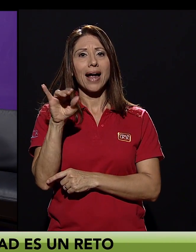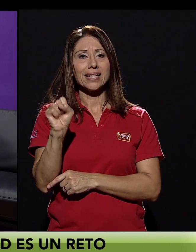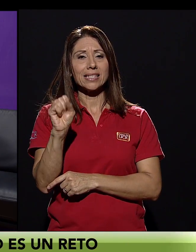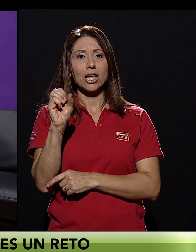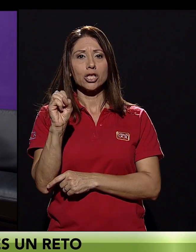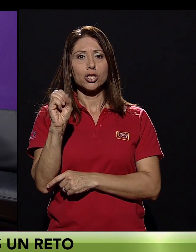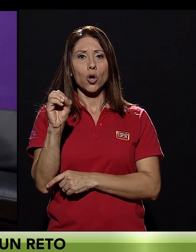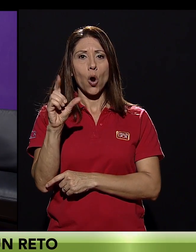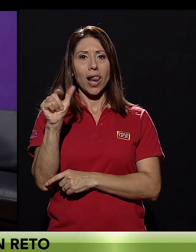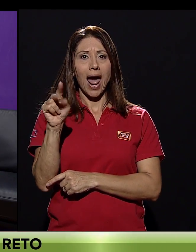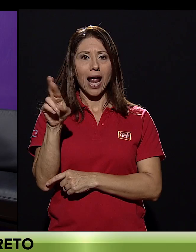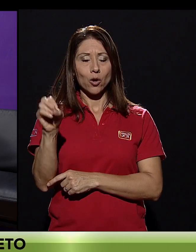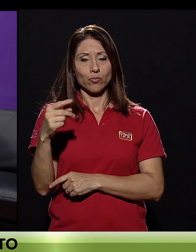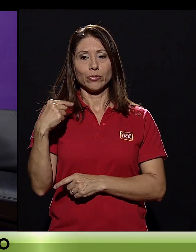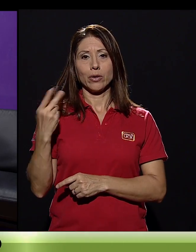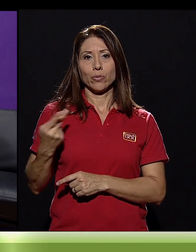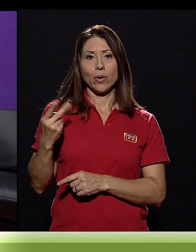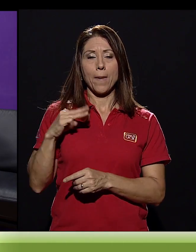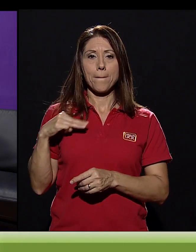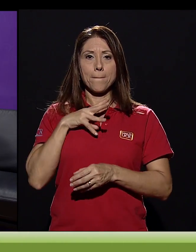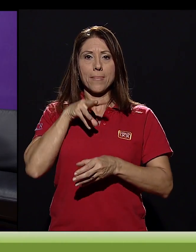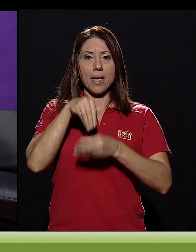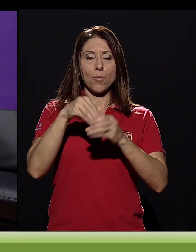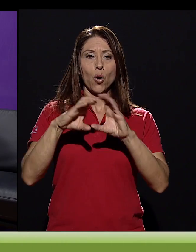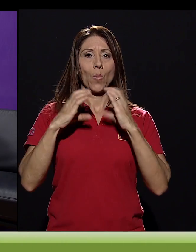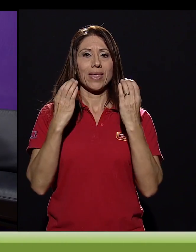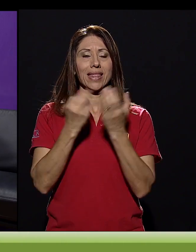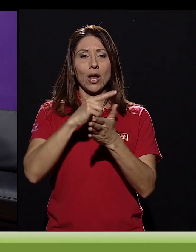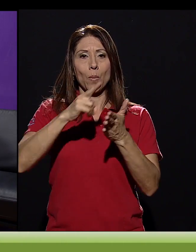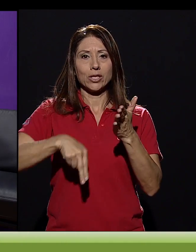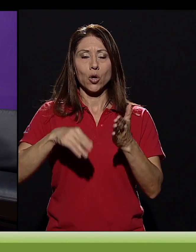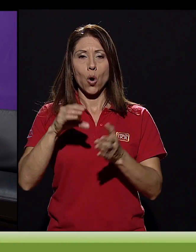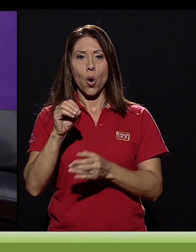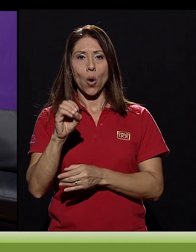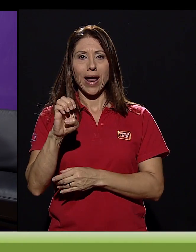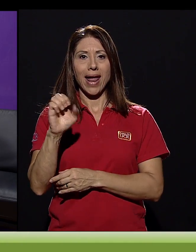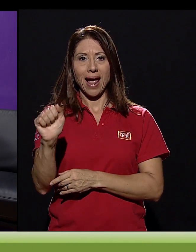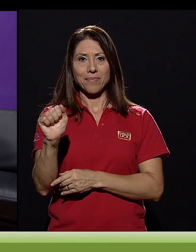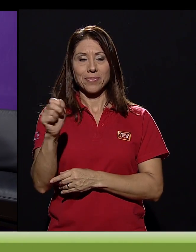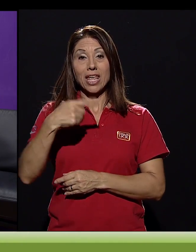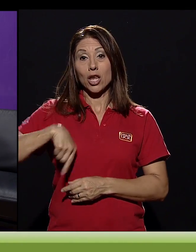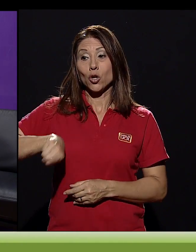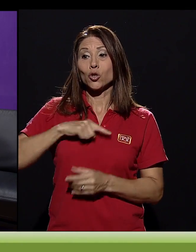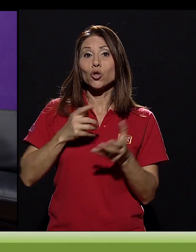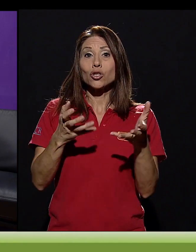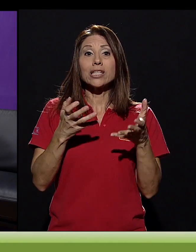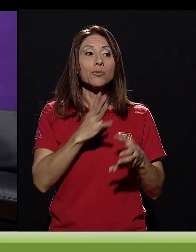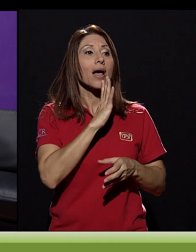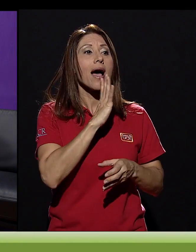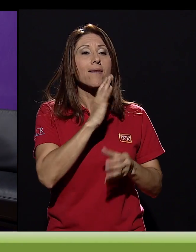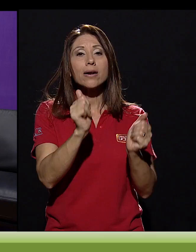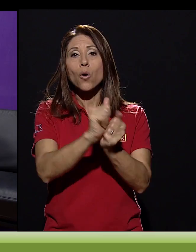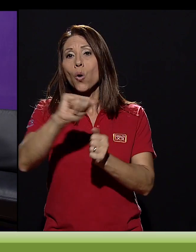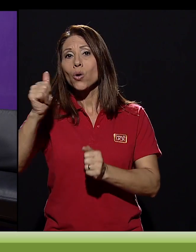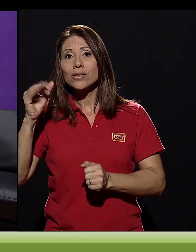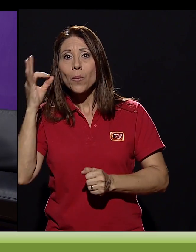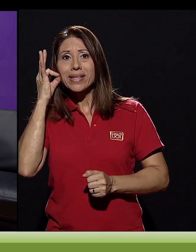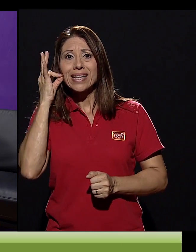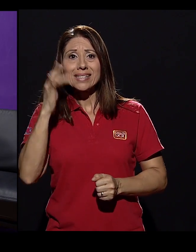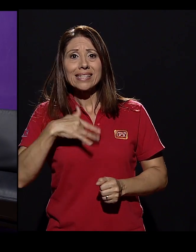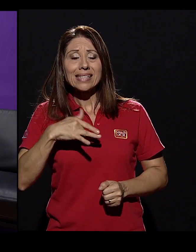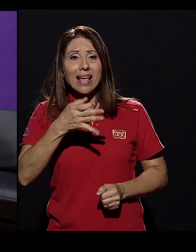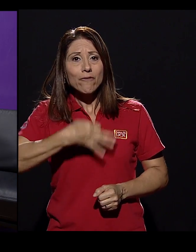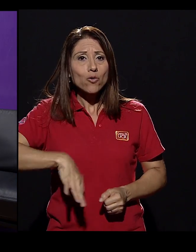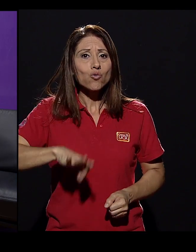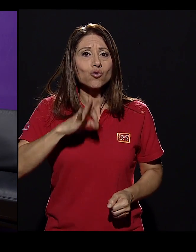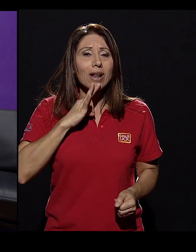Solano, miembro del comité de la Convención de la OEA, y desde ese espacio quisimos reflexionar con otras compañeras que también se sentían muy